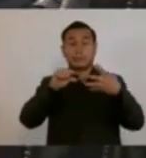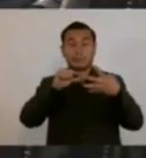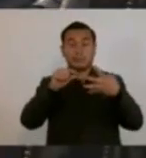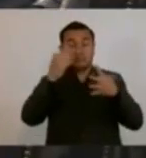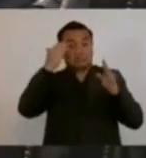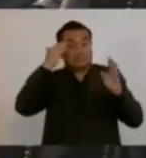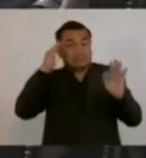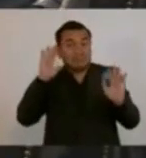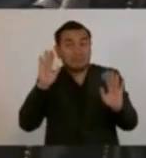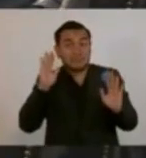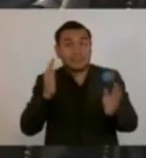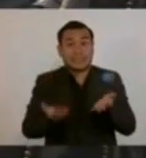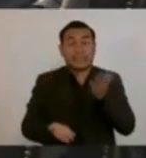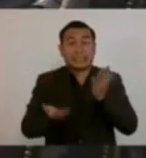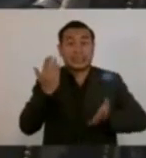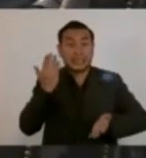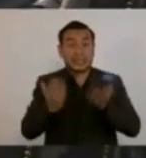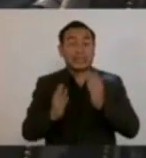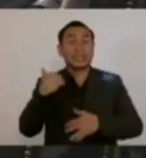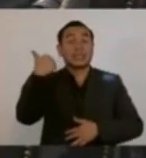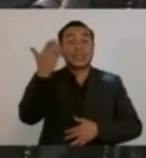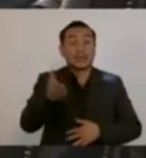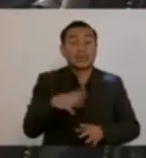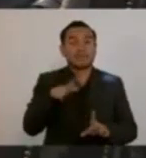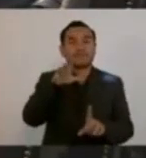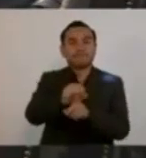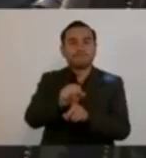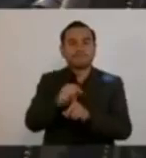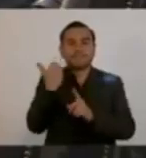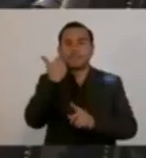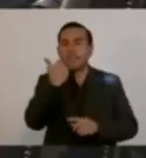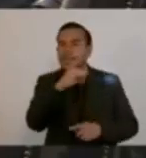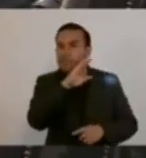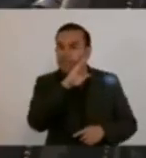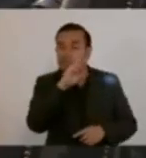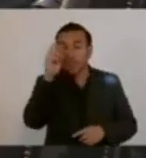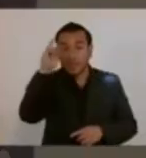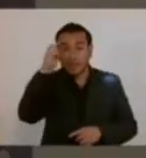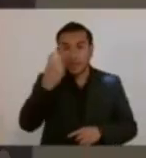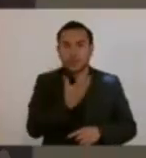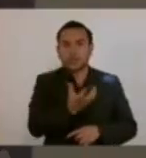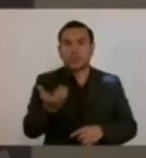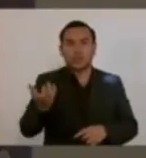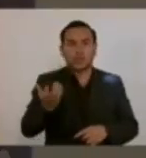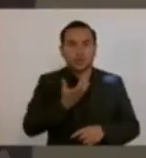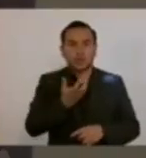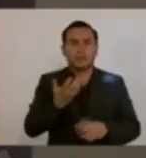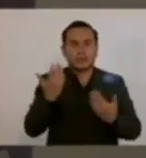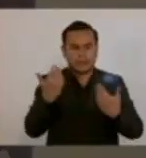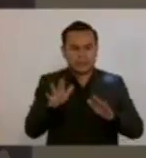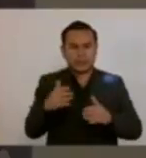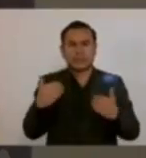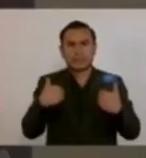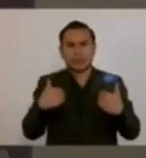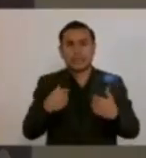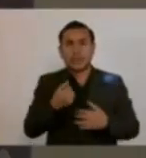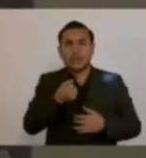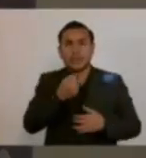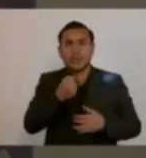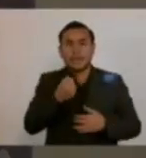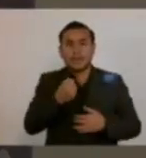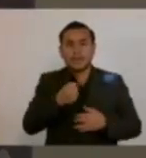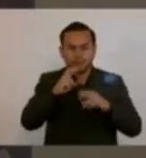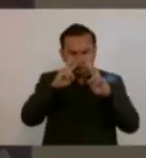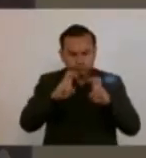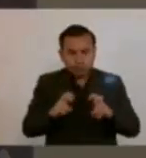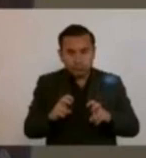y que lo vengamos a descubrir después. Eso no quiere decir que no hemos corrido las pruebas, se han corrido todas las pruebas de acuerdo a los estándares internacionales, pero así